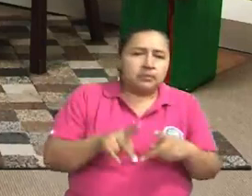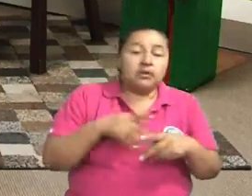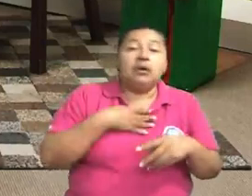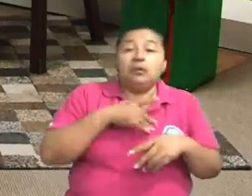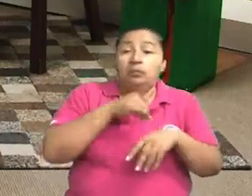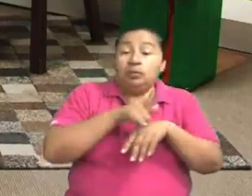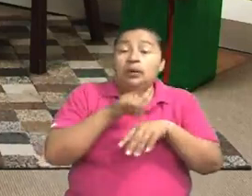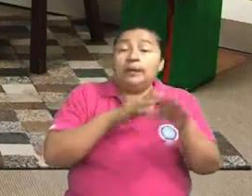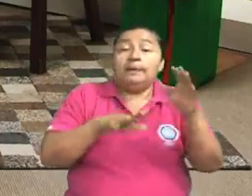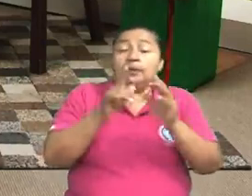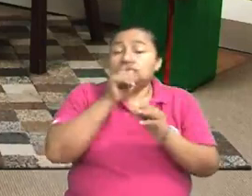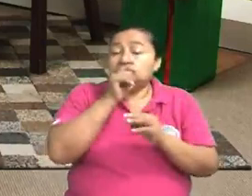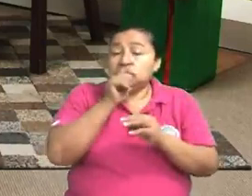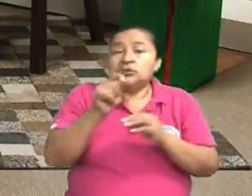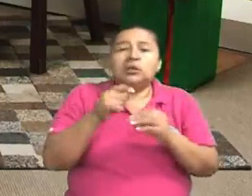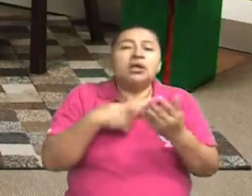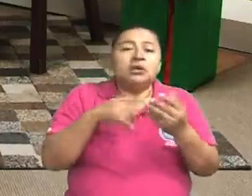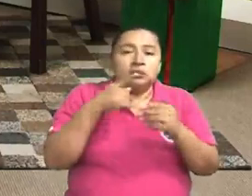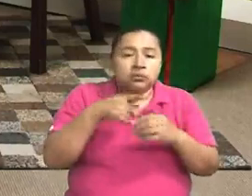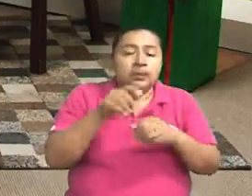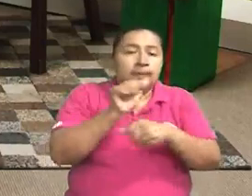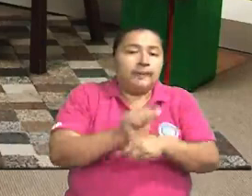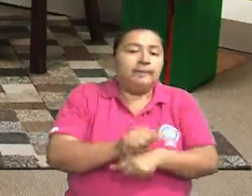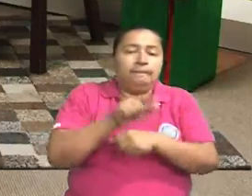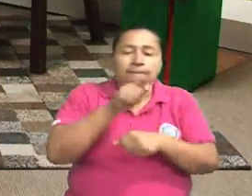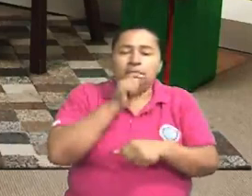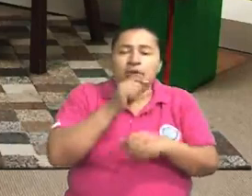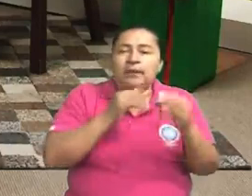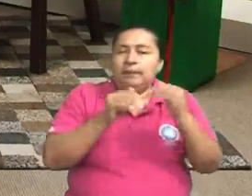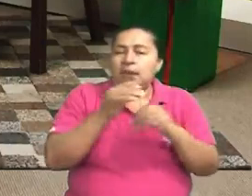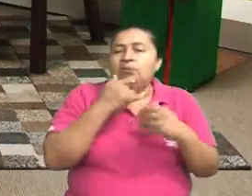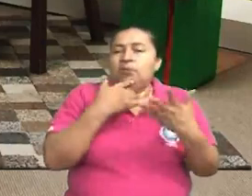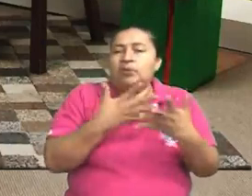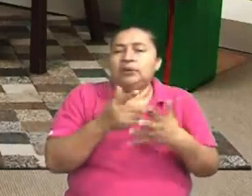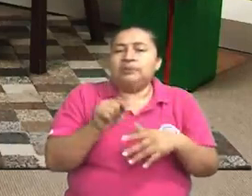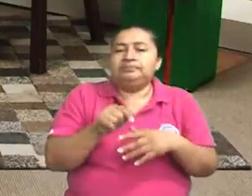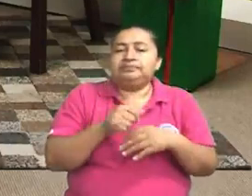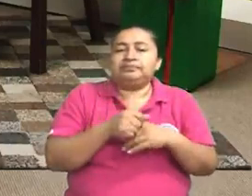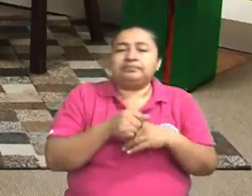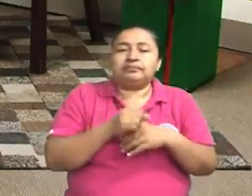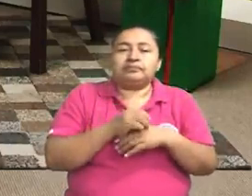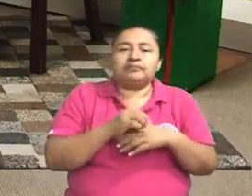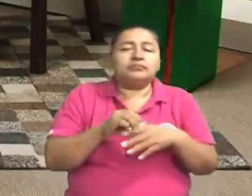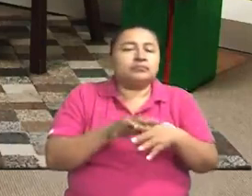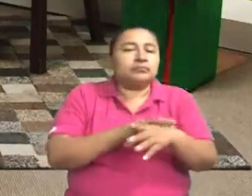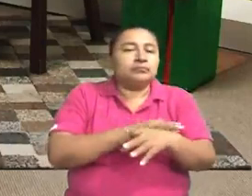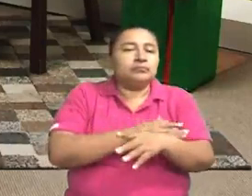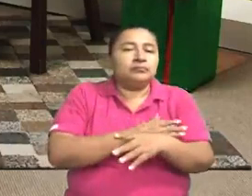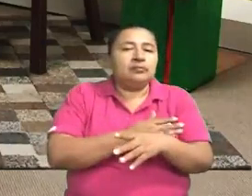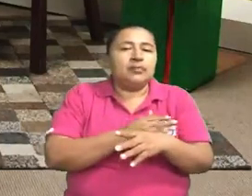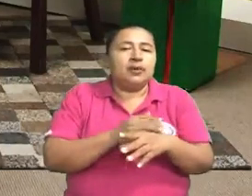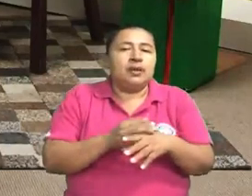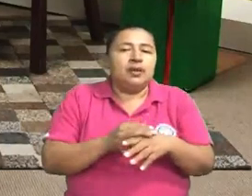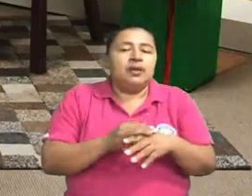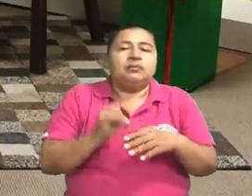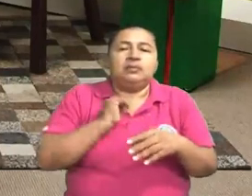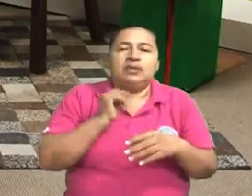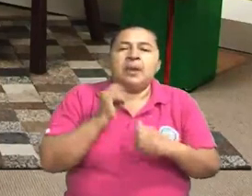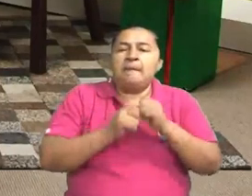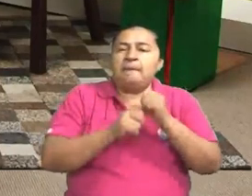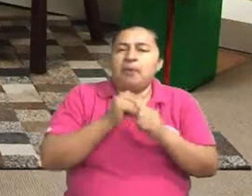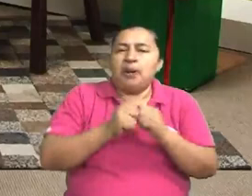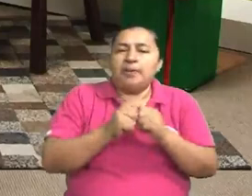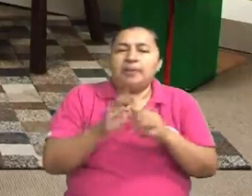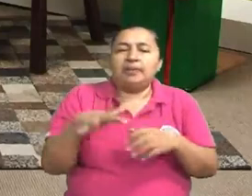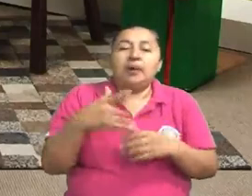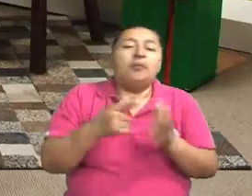mucho más de estas prácticas porque sienten que tiene menor efectos colaterales que